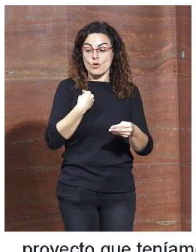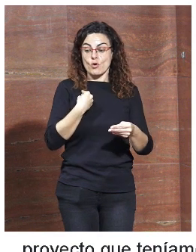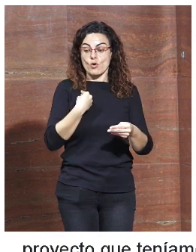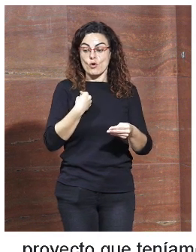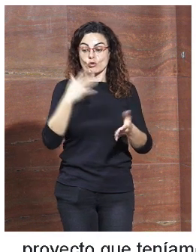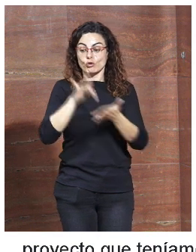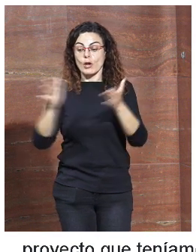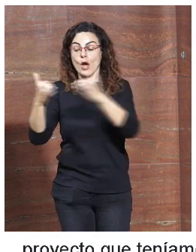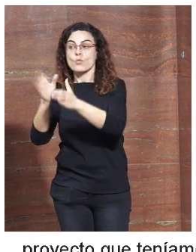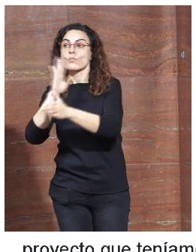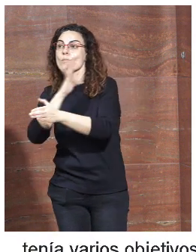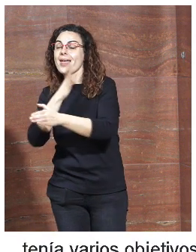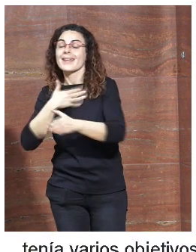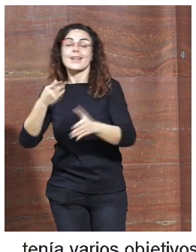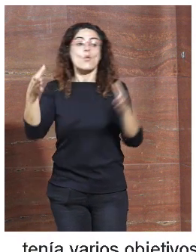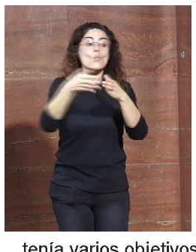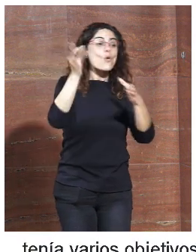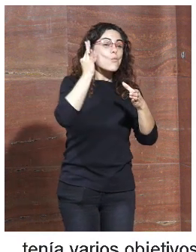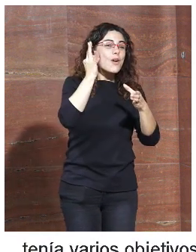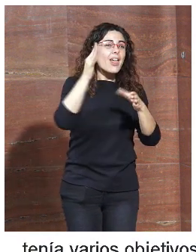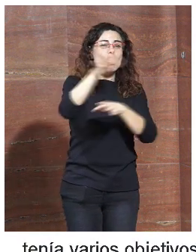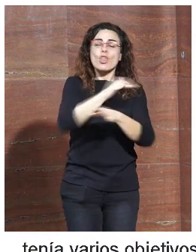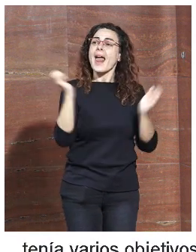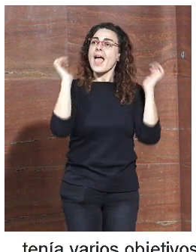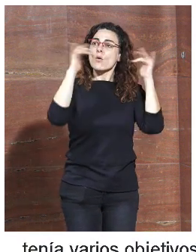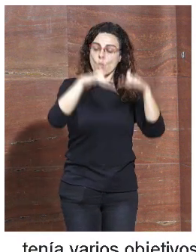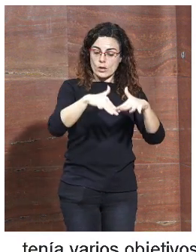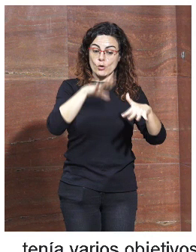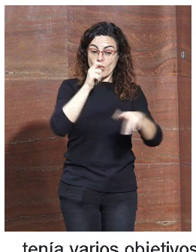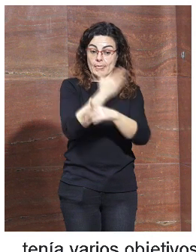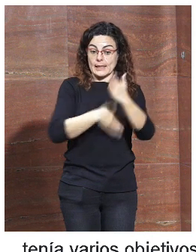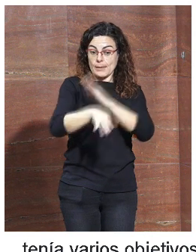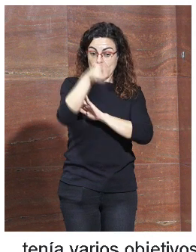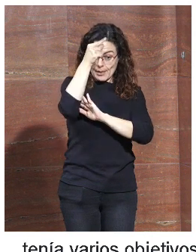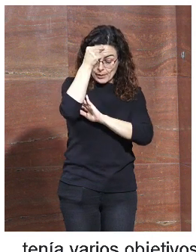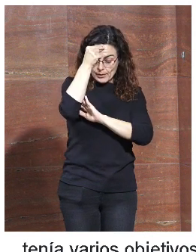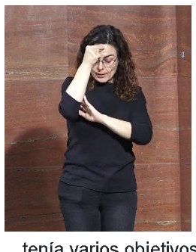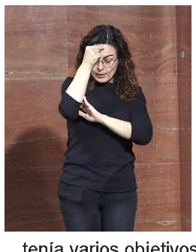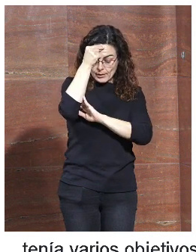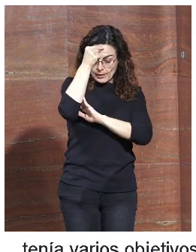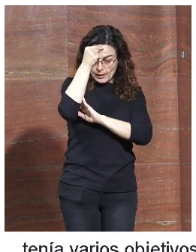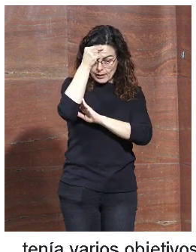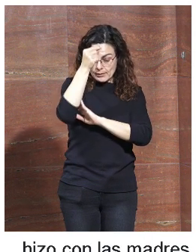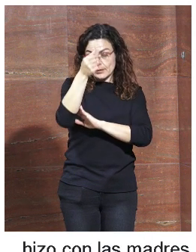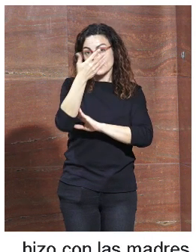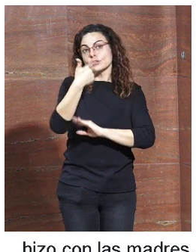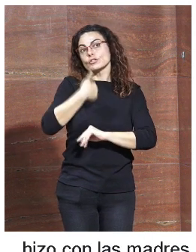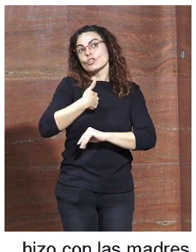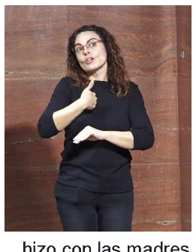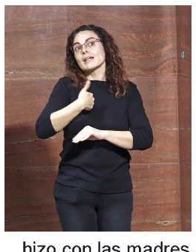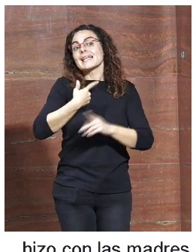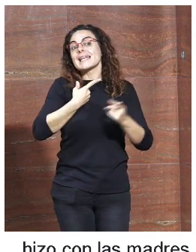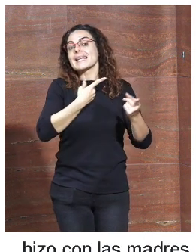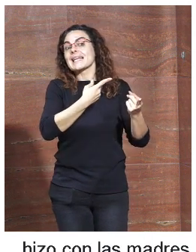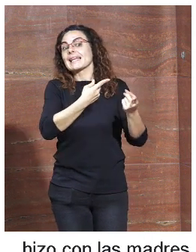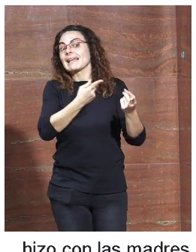madres, el crear puntos de encuentro. Es decir, es verdad que dentro de la discapacidad intelectual, desconozco un poco más las